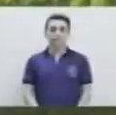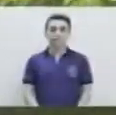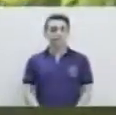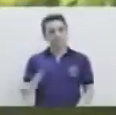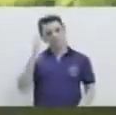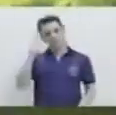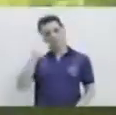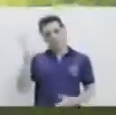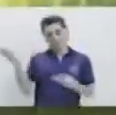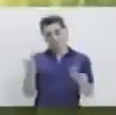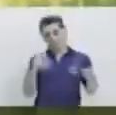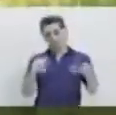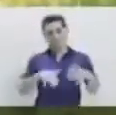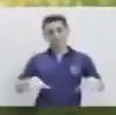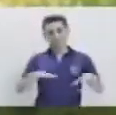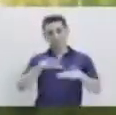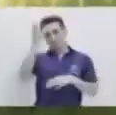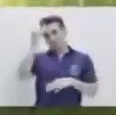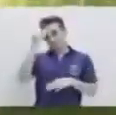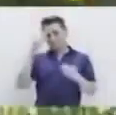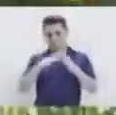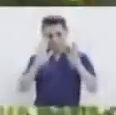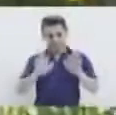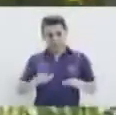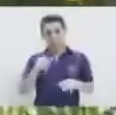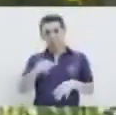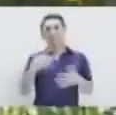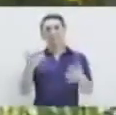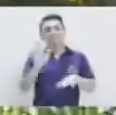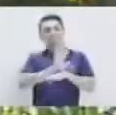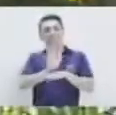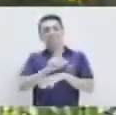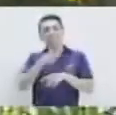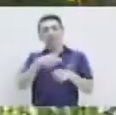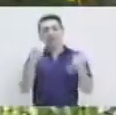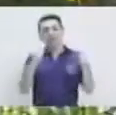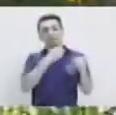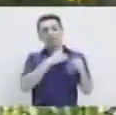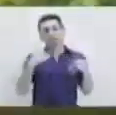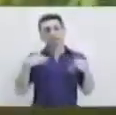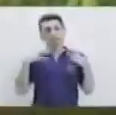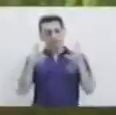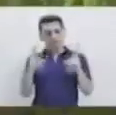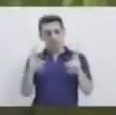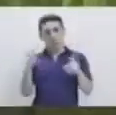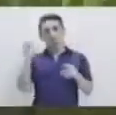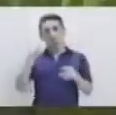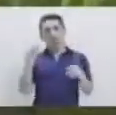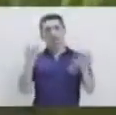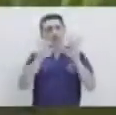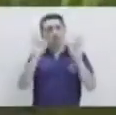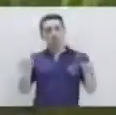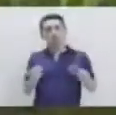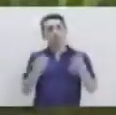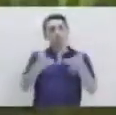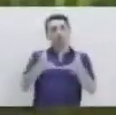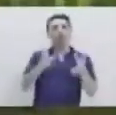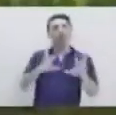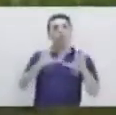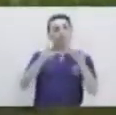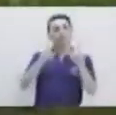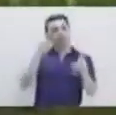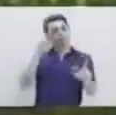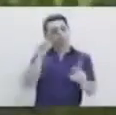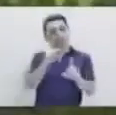Hola, bienvenidos al programa Aprendo en Casa, un programa diseñado por el Ministerio de Educación. Esta modalidad de entrada educativa